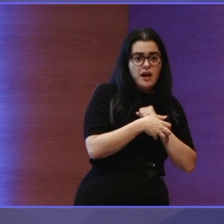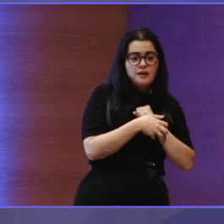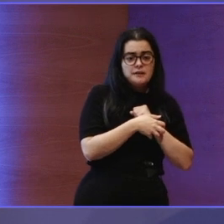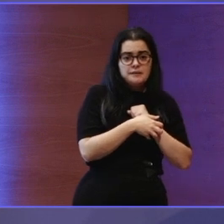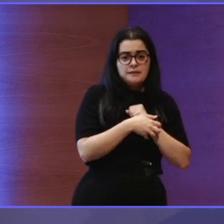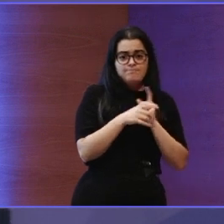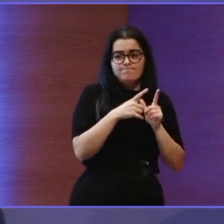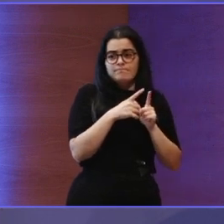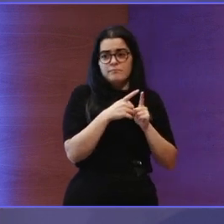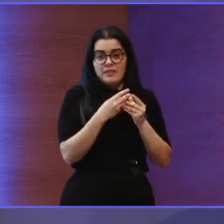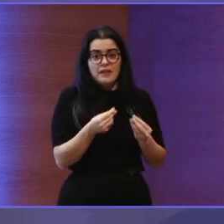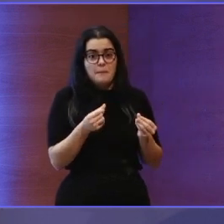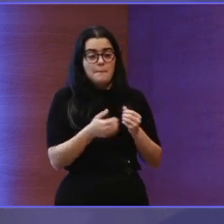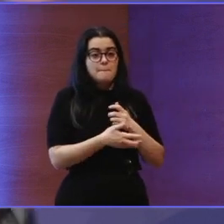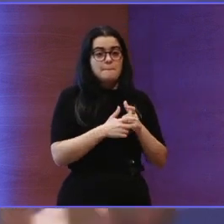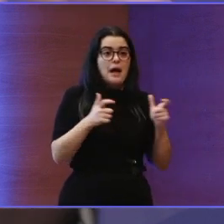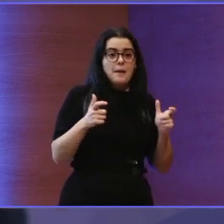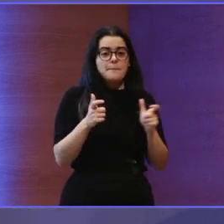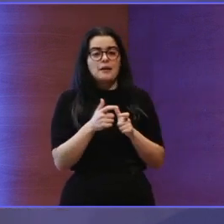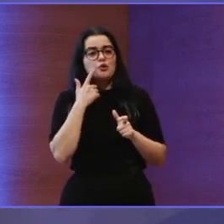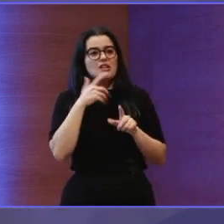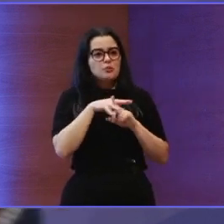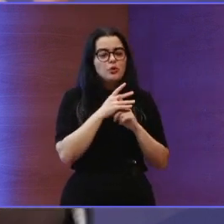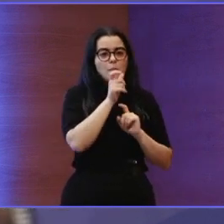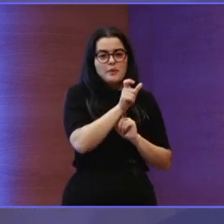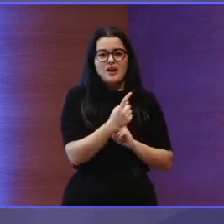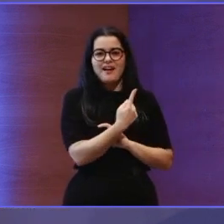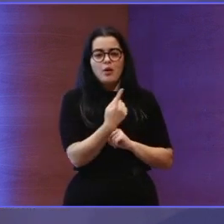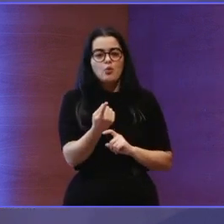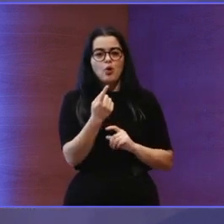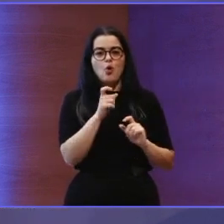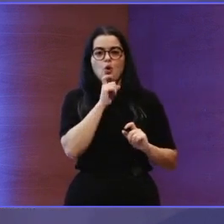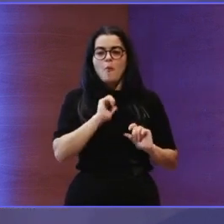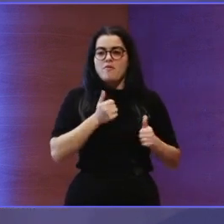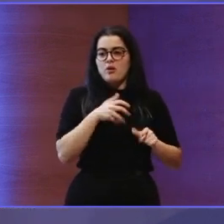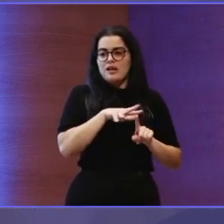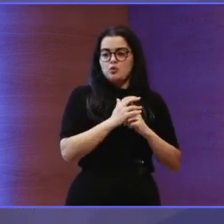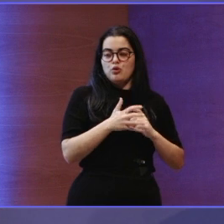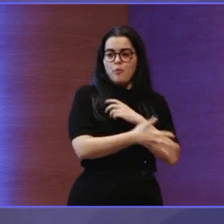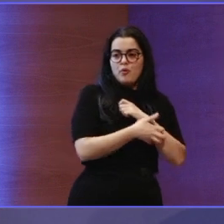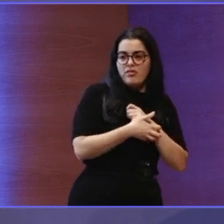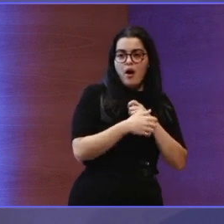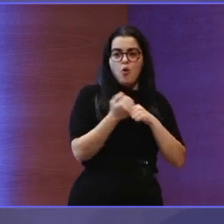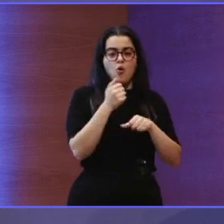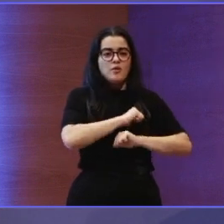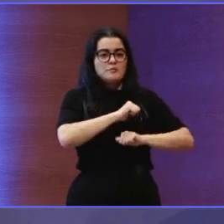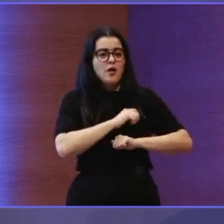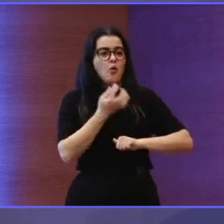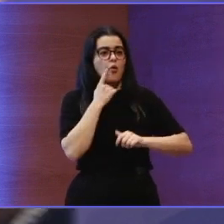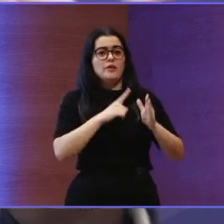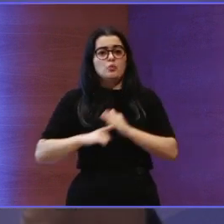porque una persona cuándo Por qué cómo entra mes Igual en una situación de pobreza de desempleo de exclusión